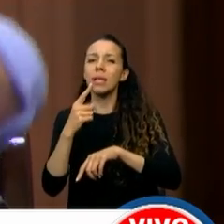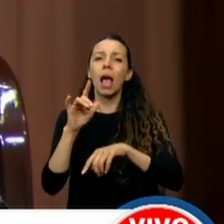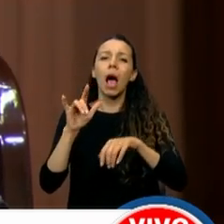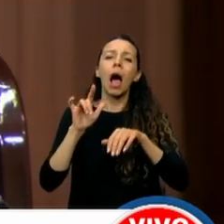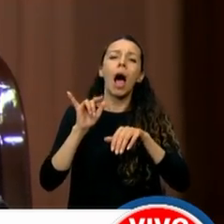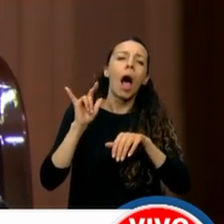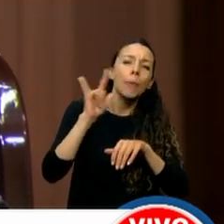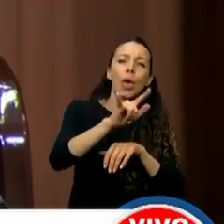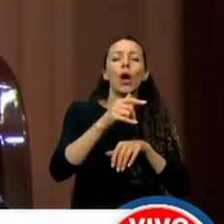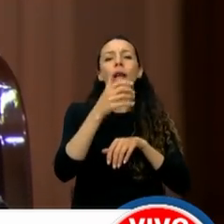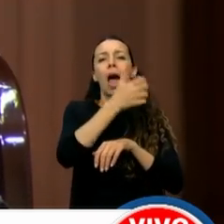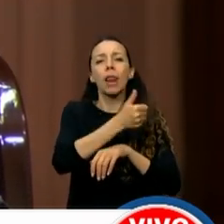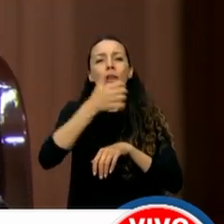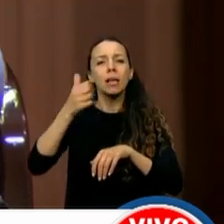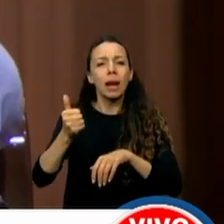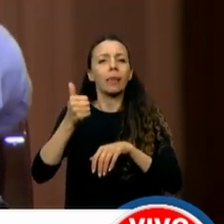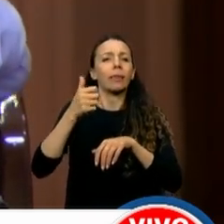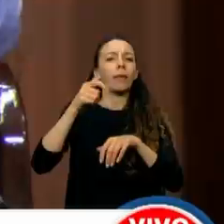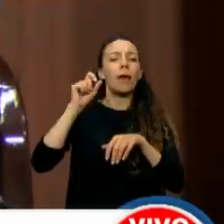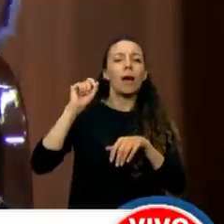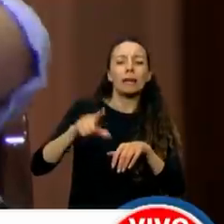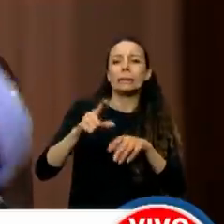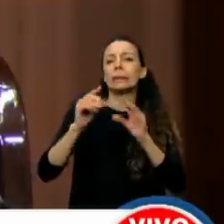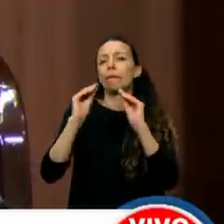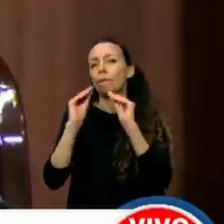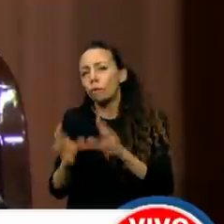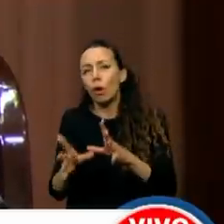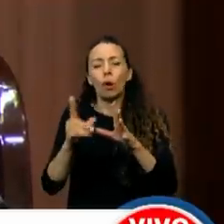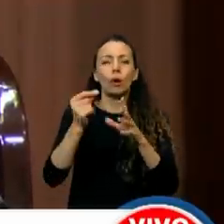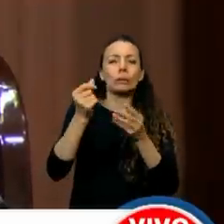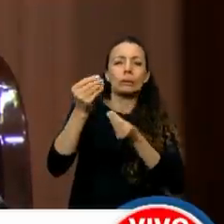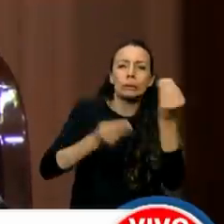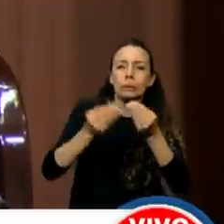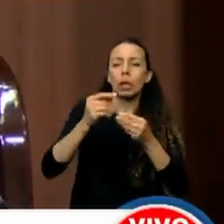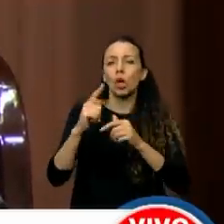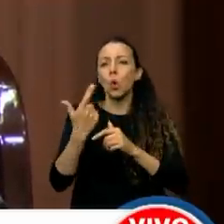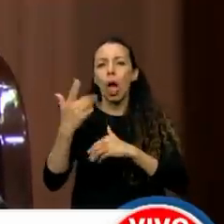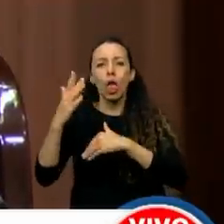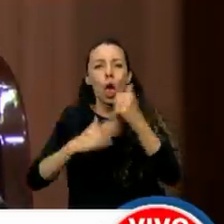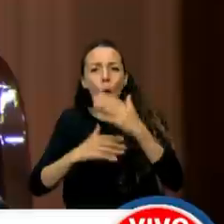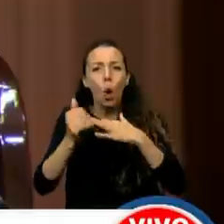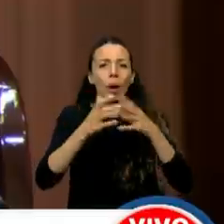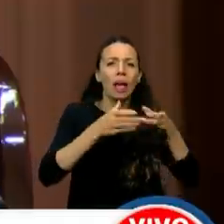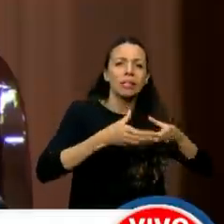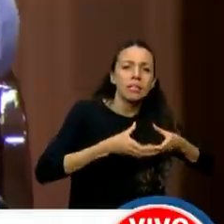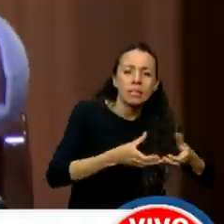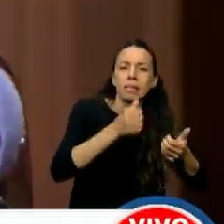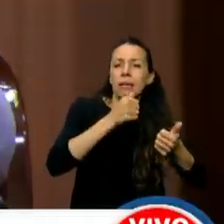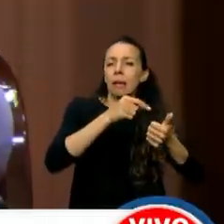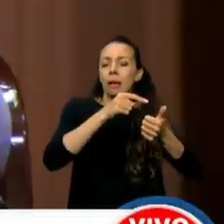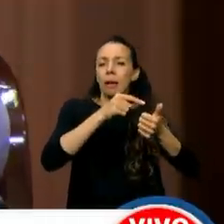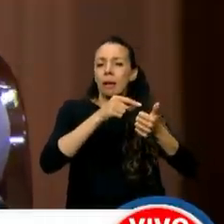que cada vez tenemos más vuelos pero además escuché decir que no hay obras de saneamiento yo creo que están absolutamente